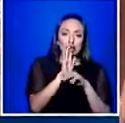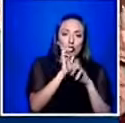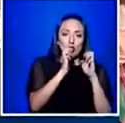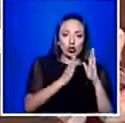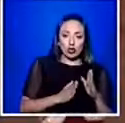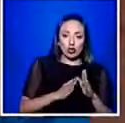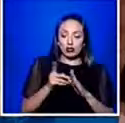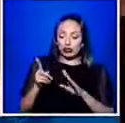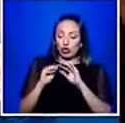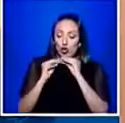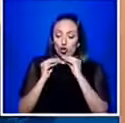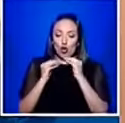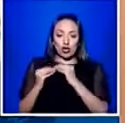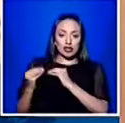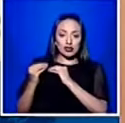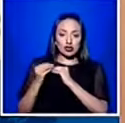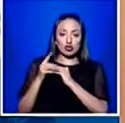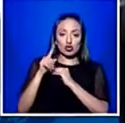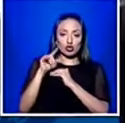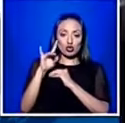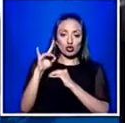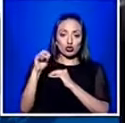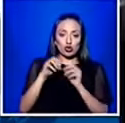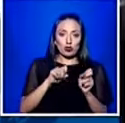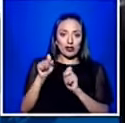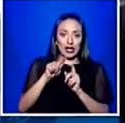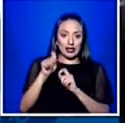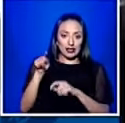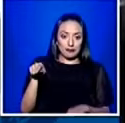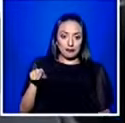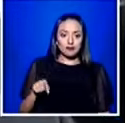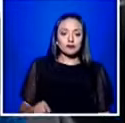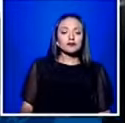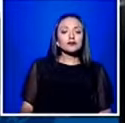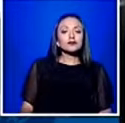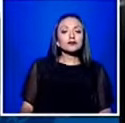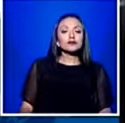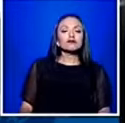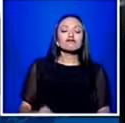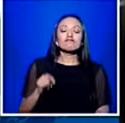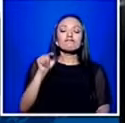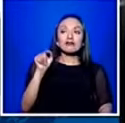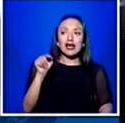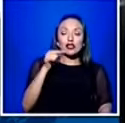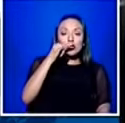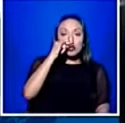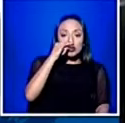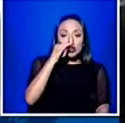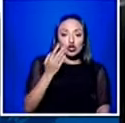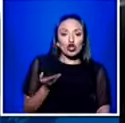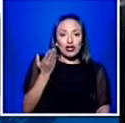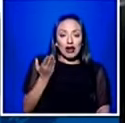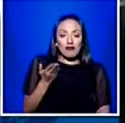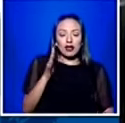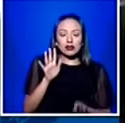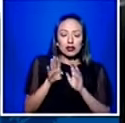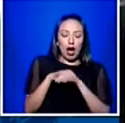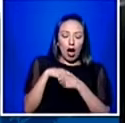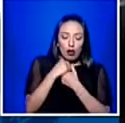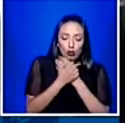la organización 1-800 Migrantes. Que muy posiblemente estén siendo víctimas de abusos,